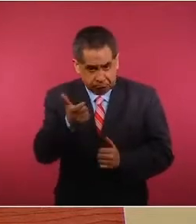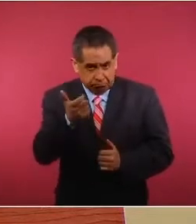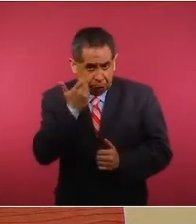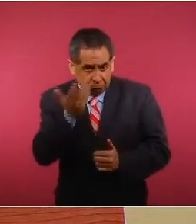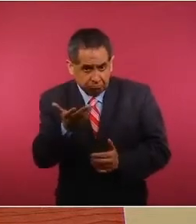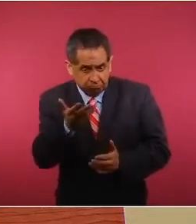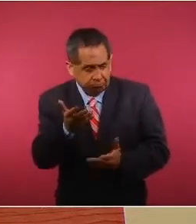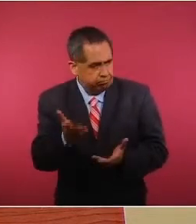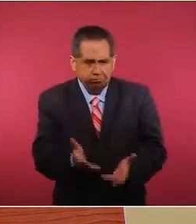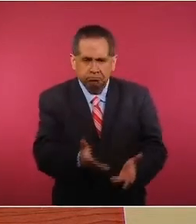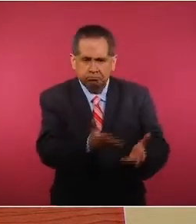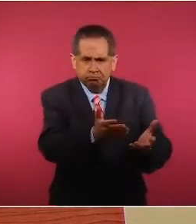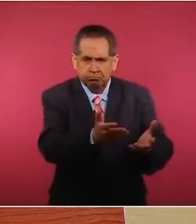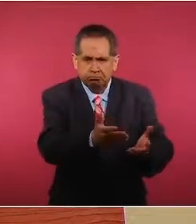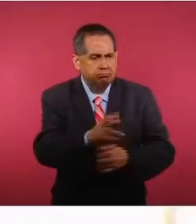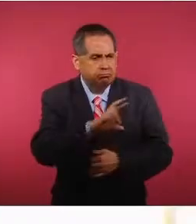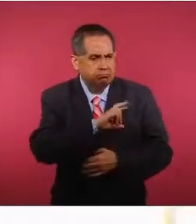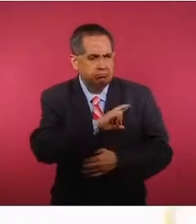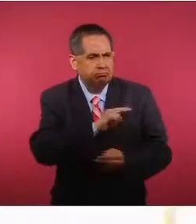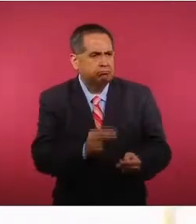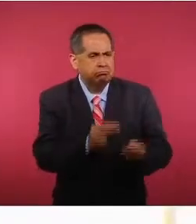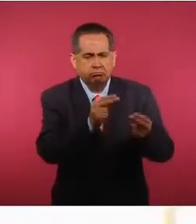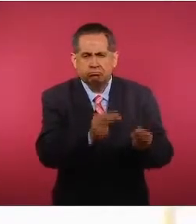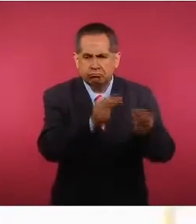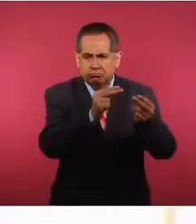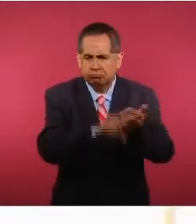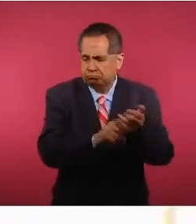participe haciendo negocios,